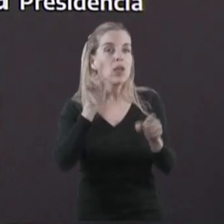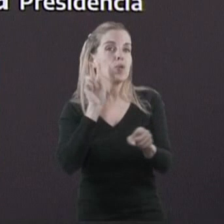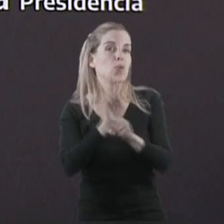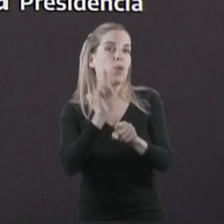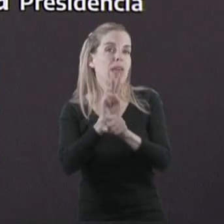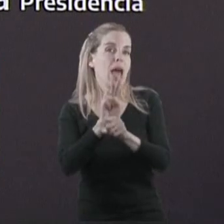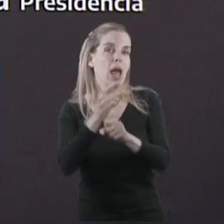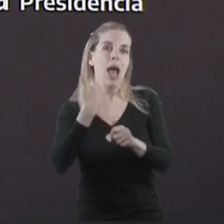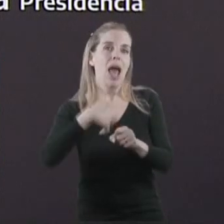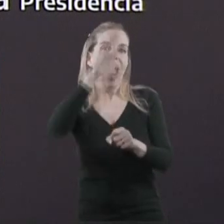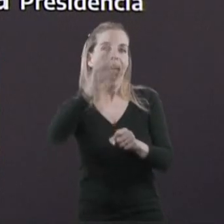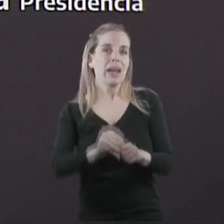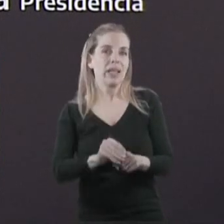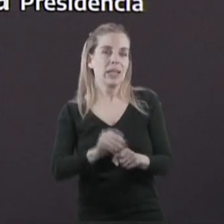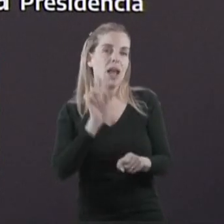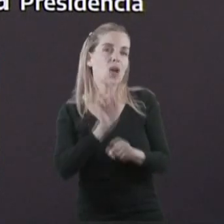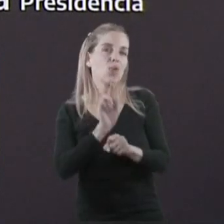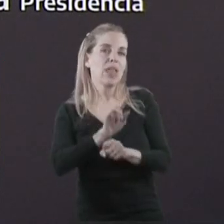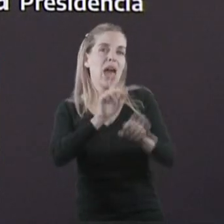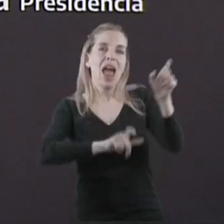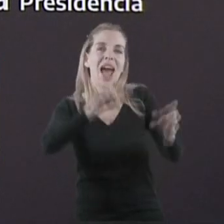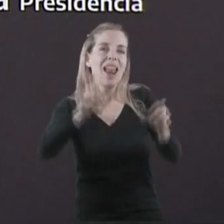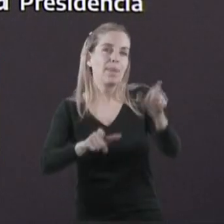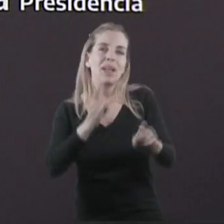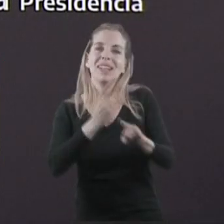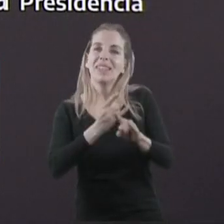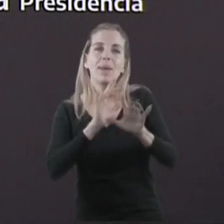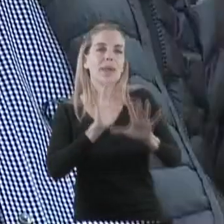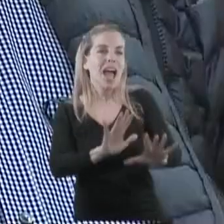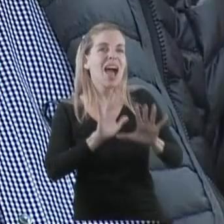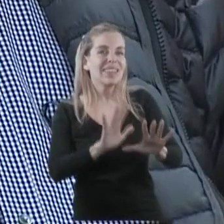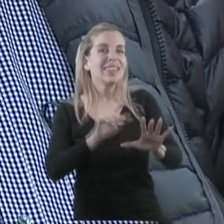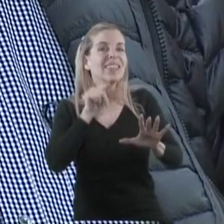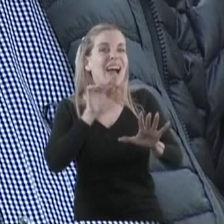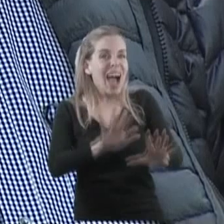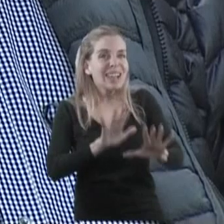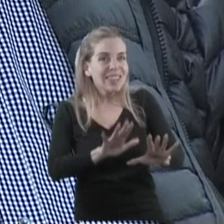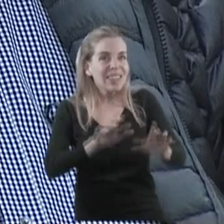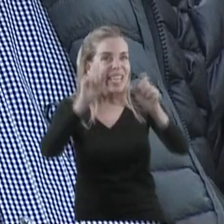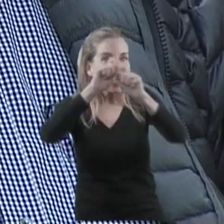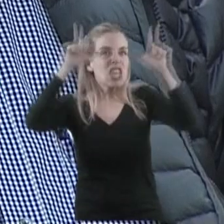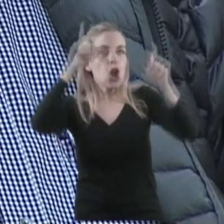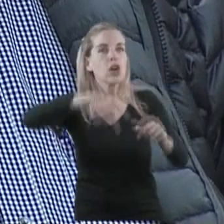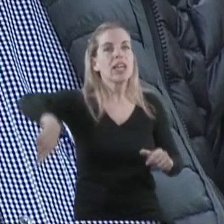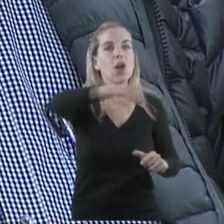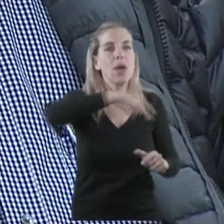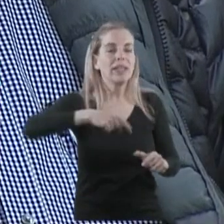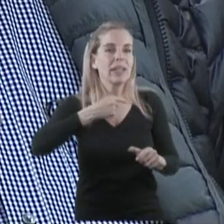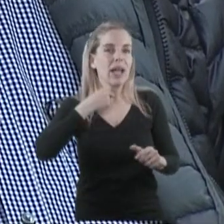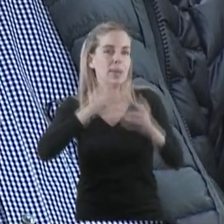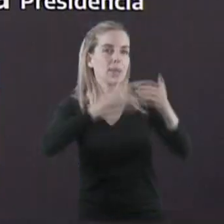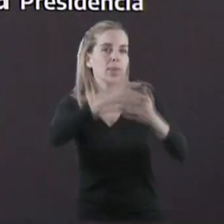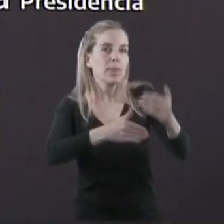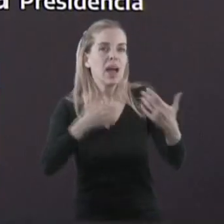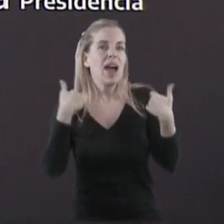siempre. Y ese es el camino y la filosofía sobre la cual buscamos seguir construyendo para la